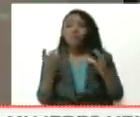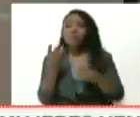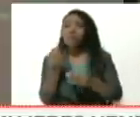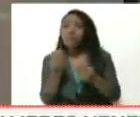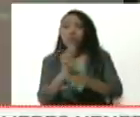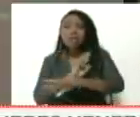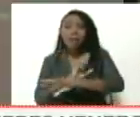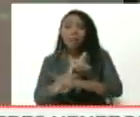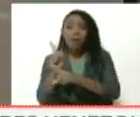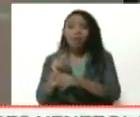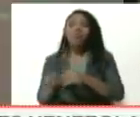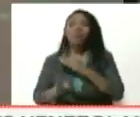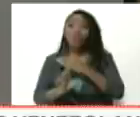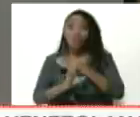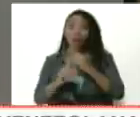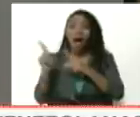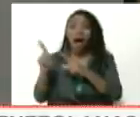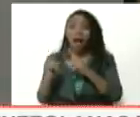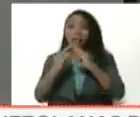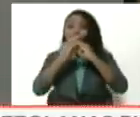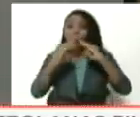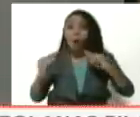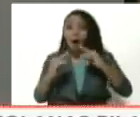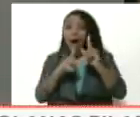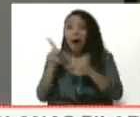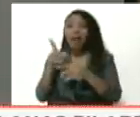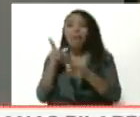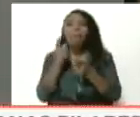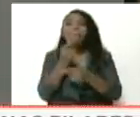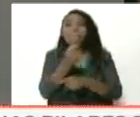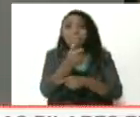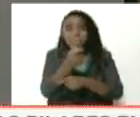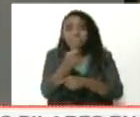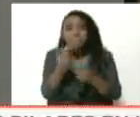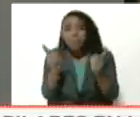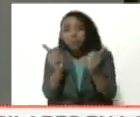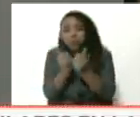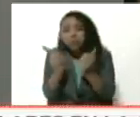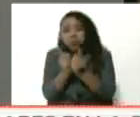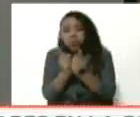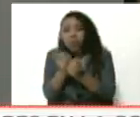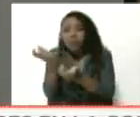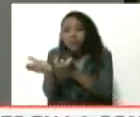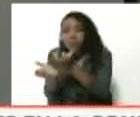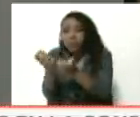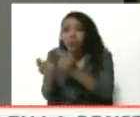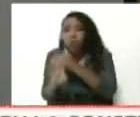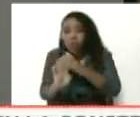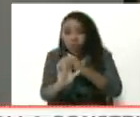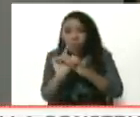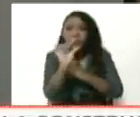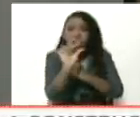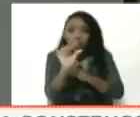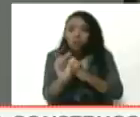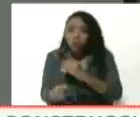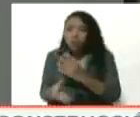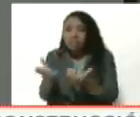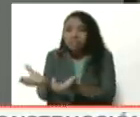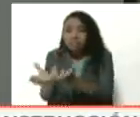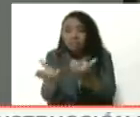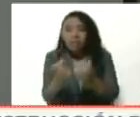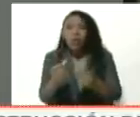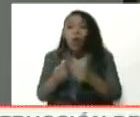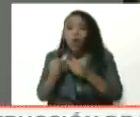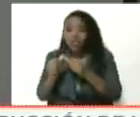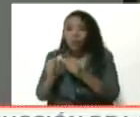están en el galpón de Mariche, porque aún tenemos pequeños focos de fuego que están allí y ellos siguen combatiéndolo.